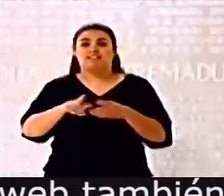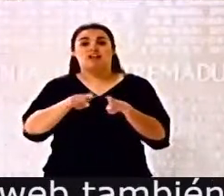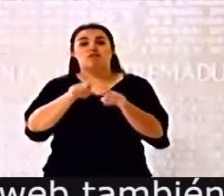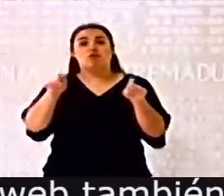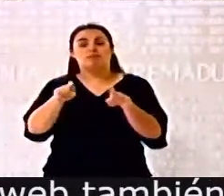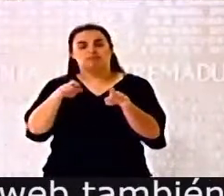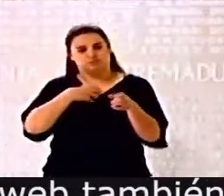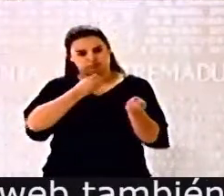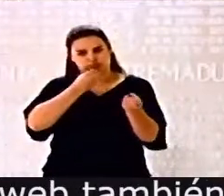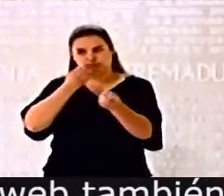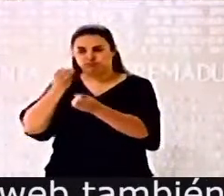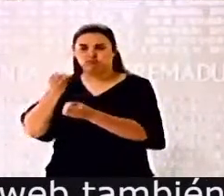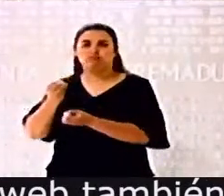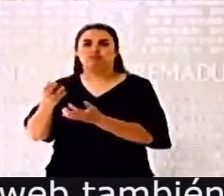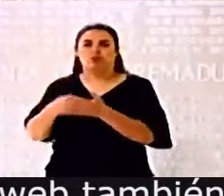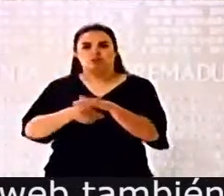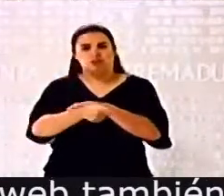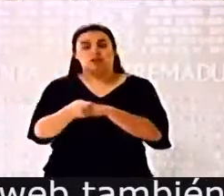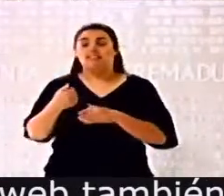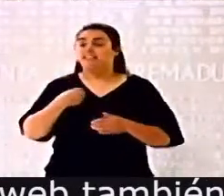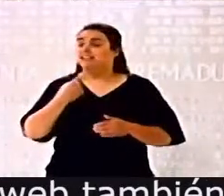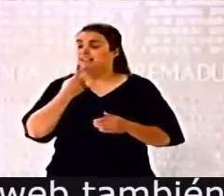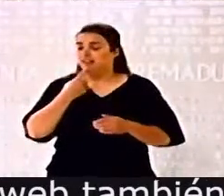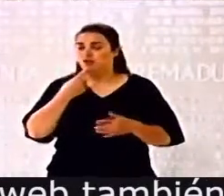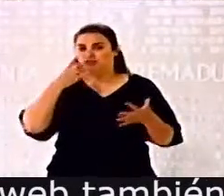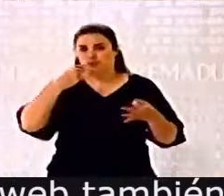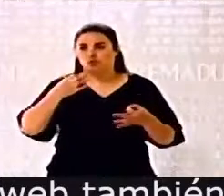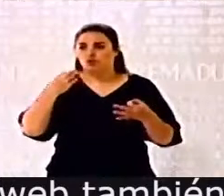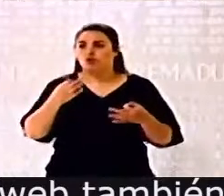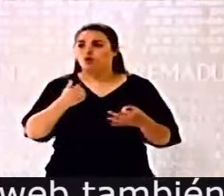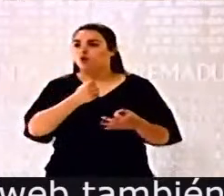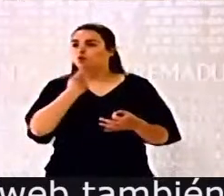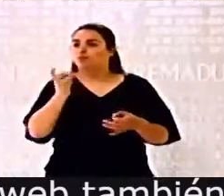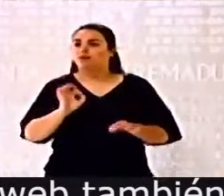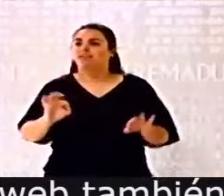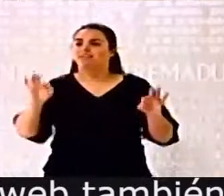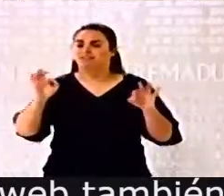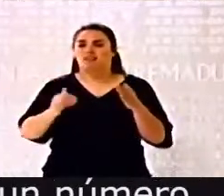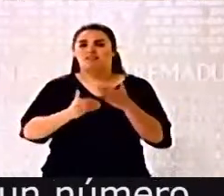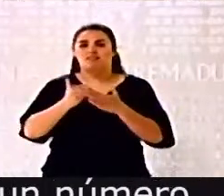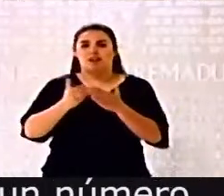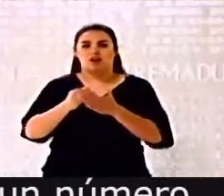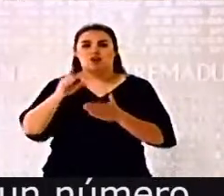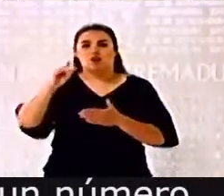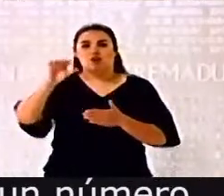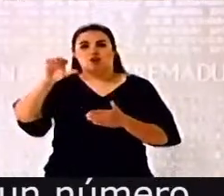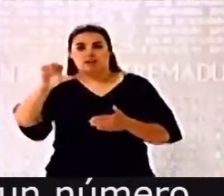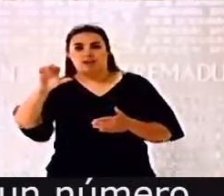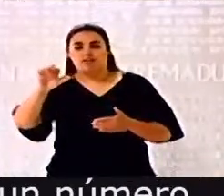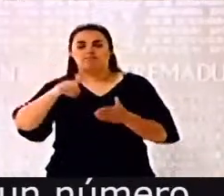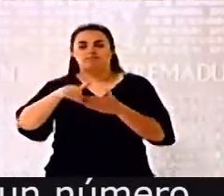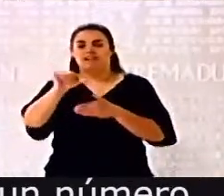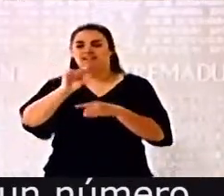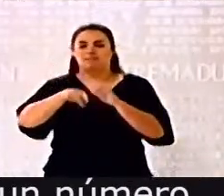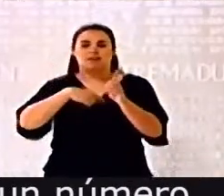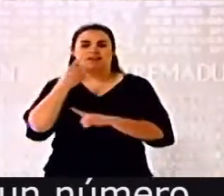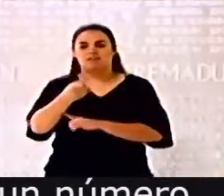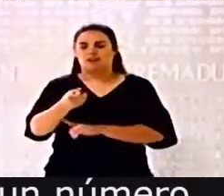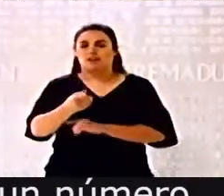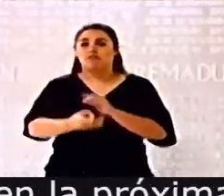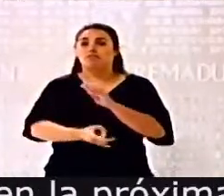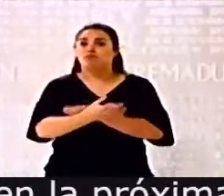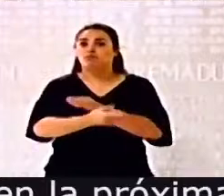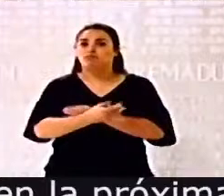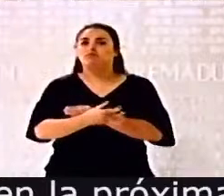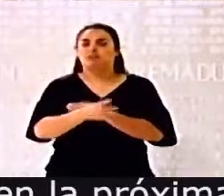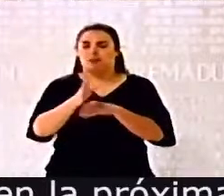distribuiremos, y ya les digo que habrá un número extraordinario del Diario Oficial de Extremadura en la próxima semana, que publicará